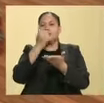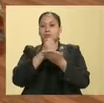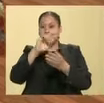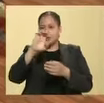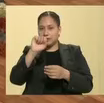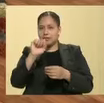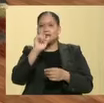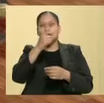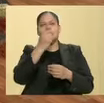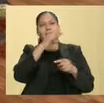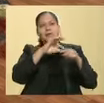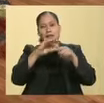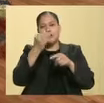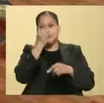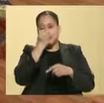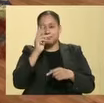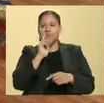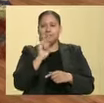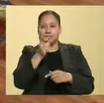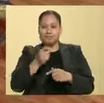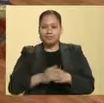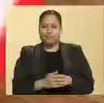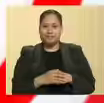llevar a comer. Acompáñenos.